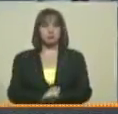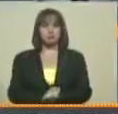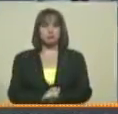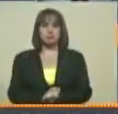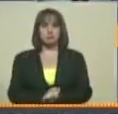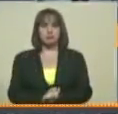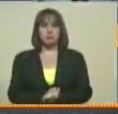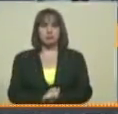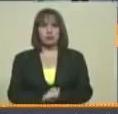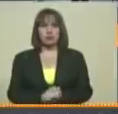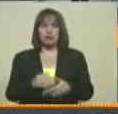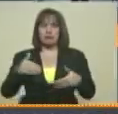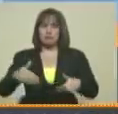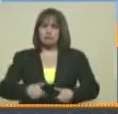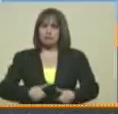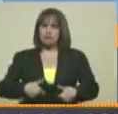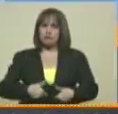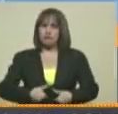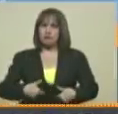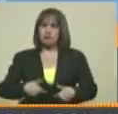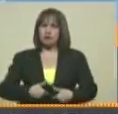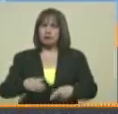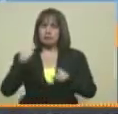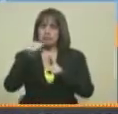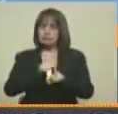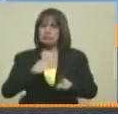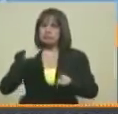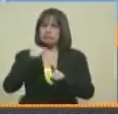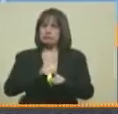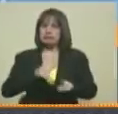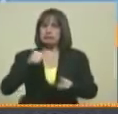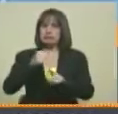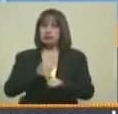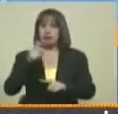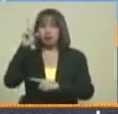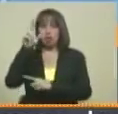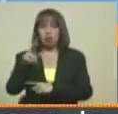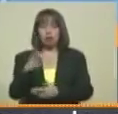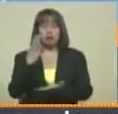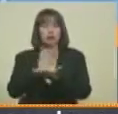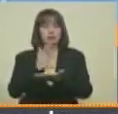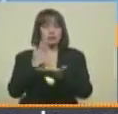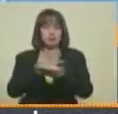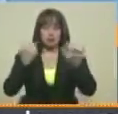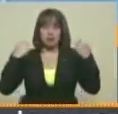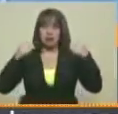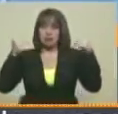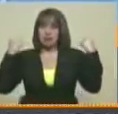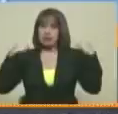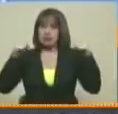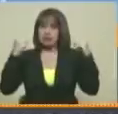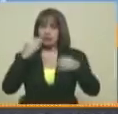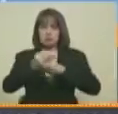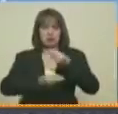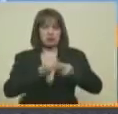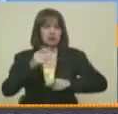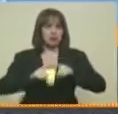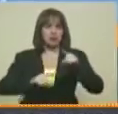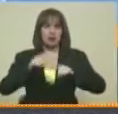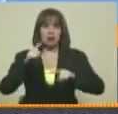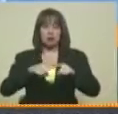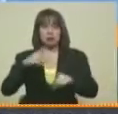que vienen de la lucha concreta, de la práctica concreta, que viene